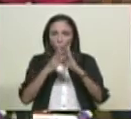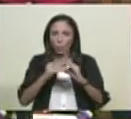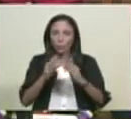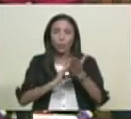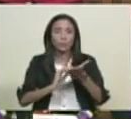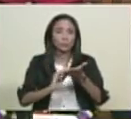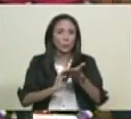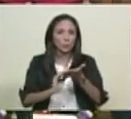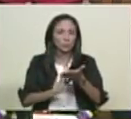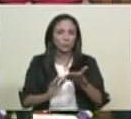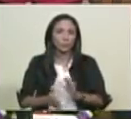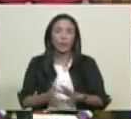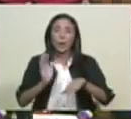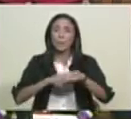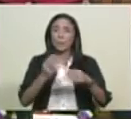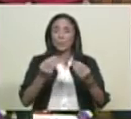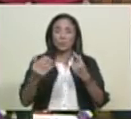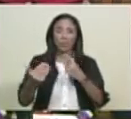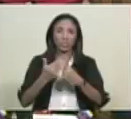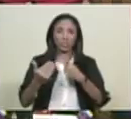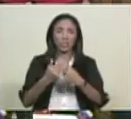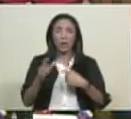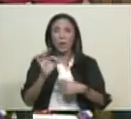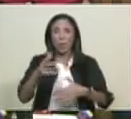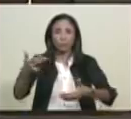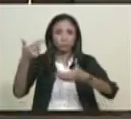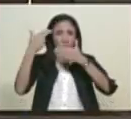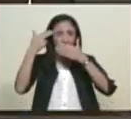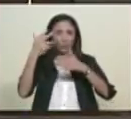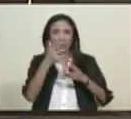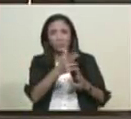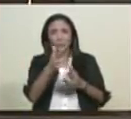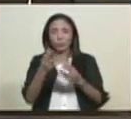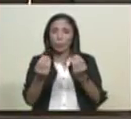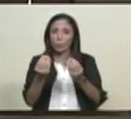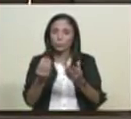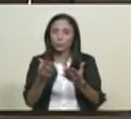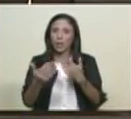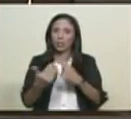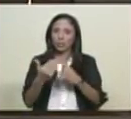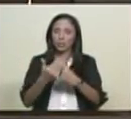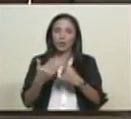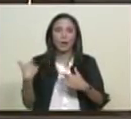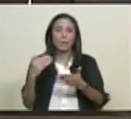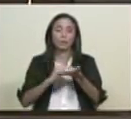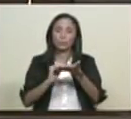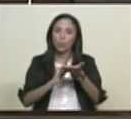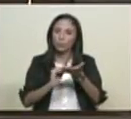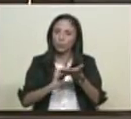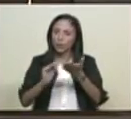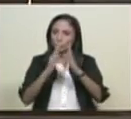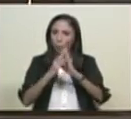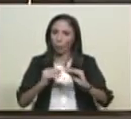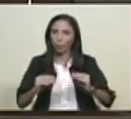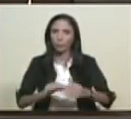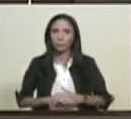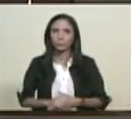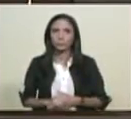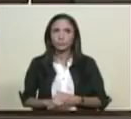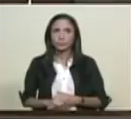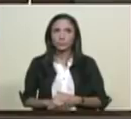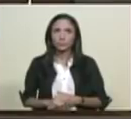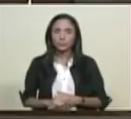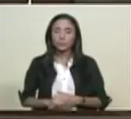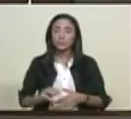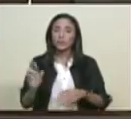criminales, frente a las amenazas terroristas y frente a las amenazas que tiene nuestro país. Yo propongo la inmediata